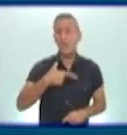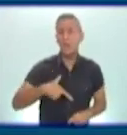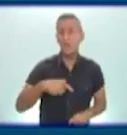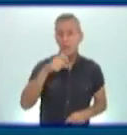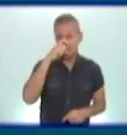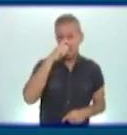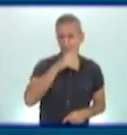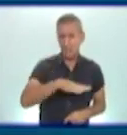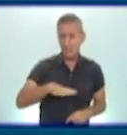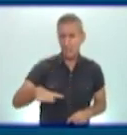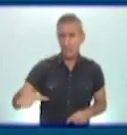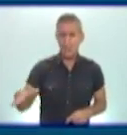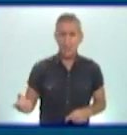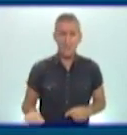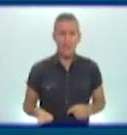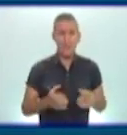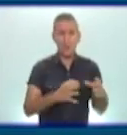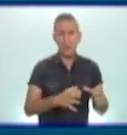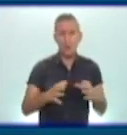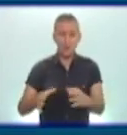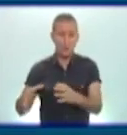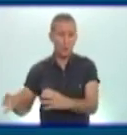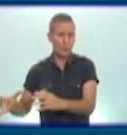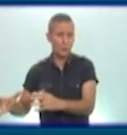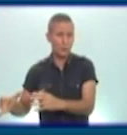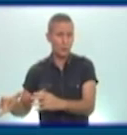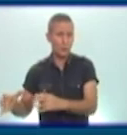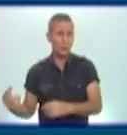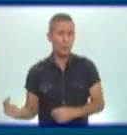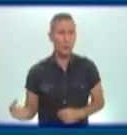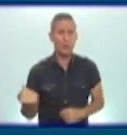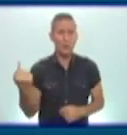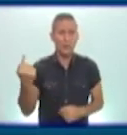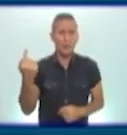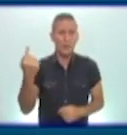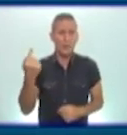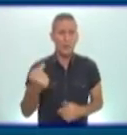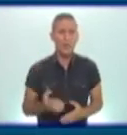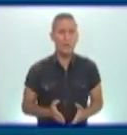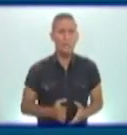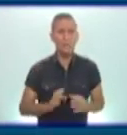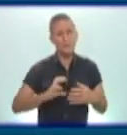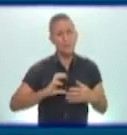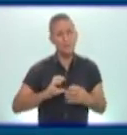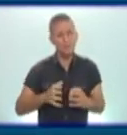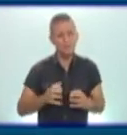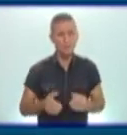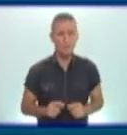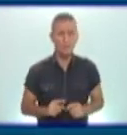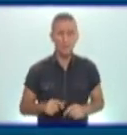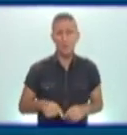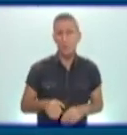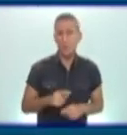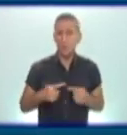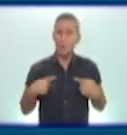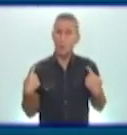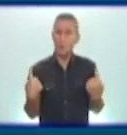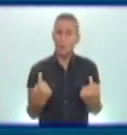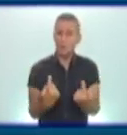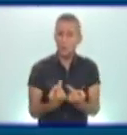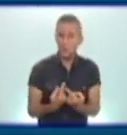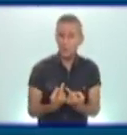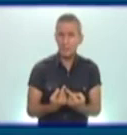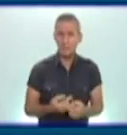nombran objetos pertenecientes a una misma clase, designan lo general. El sustantivo propio